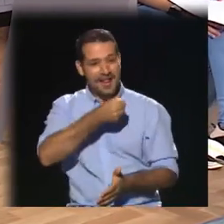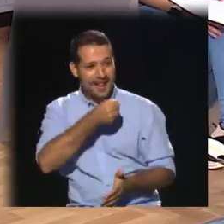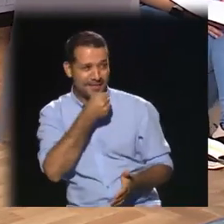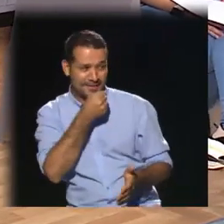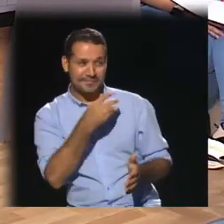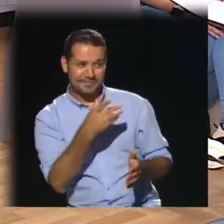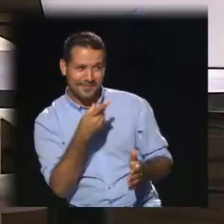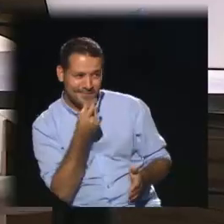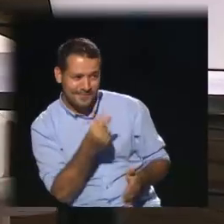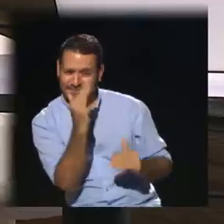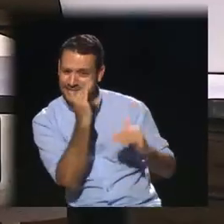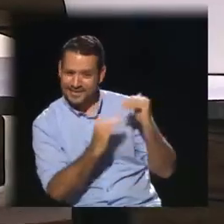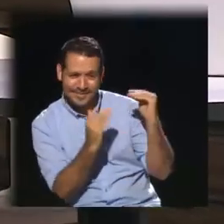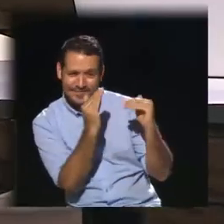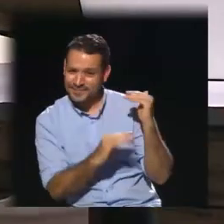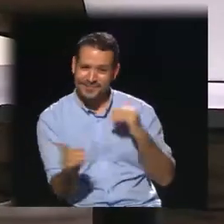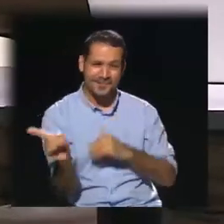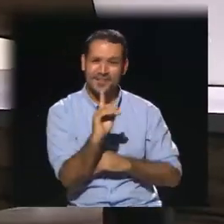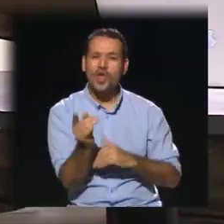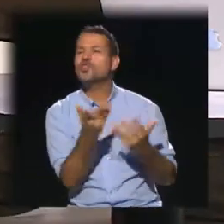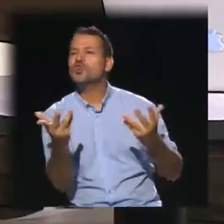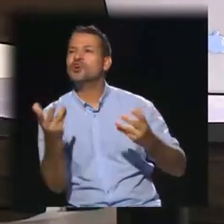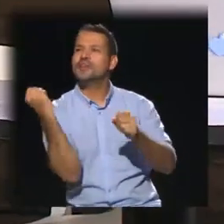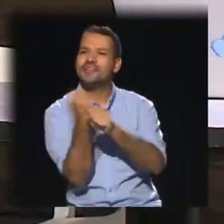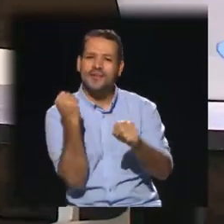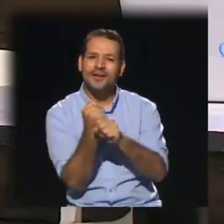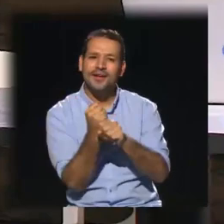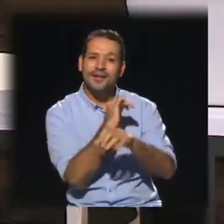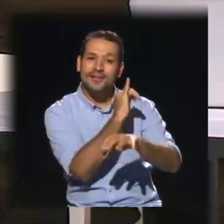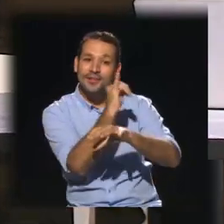tan sencillo, está en la institución que es